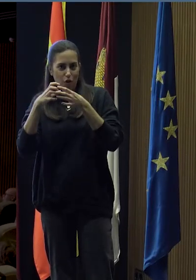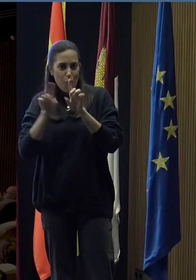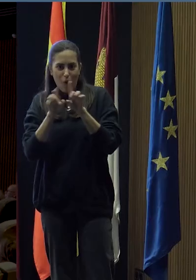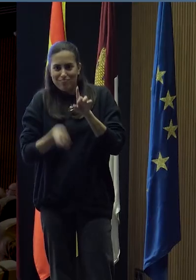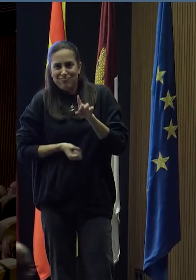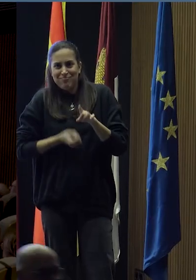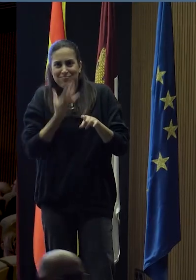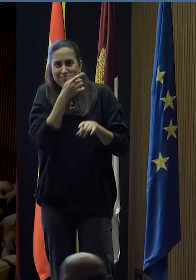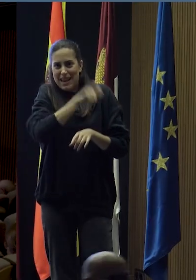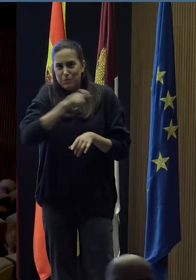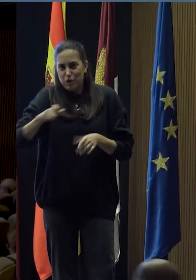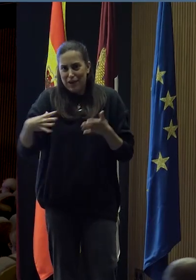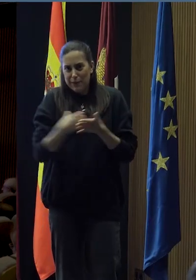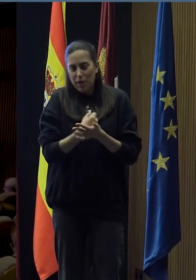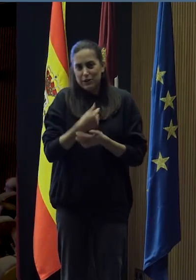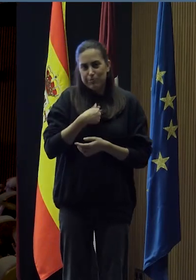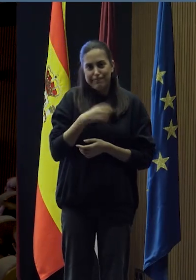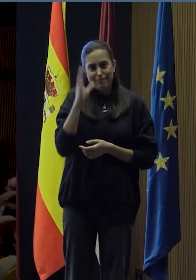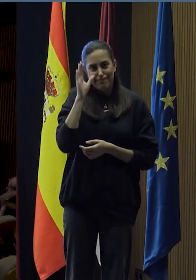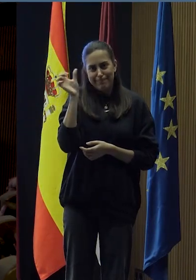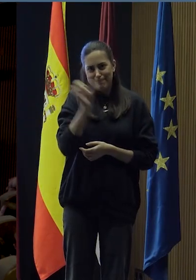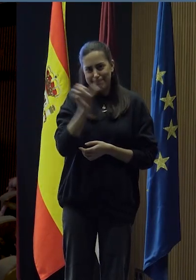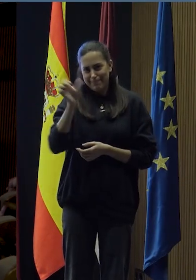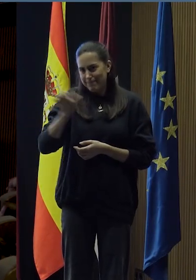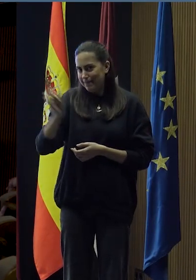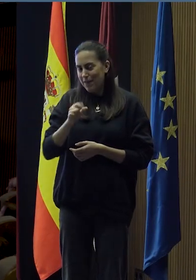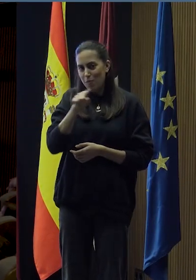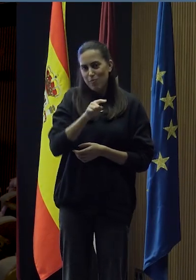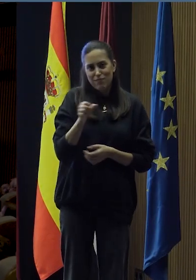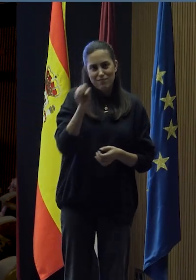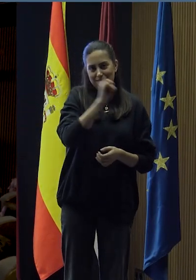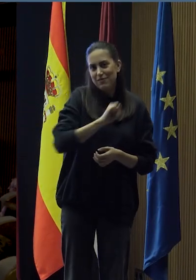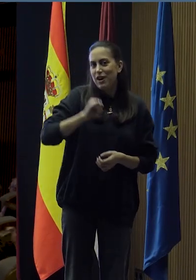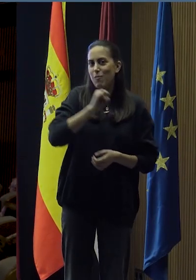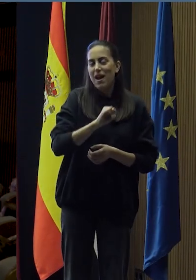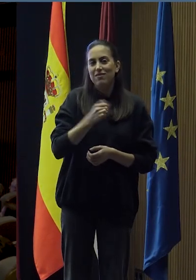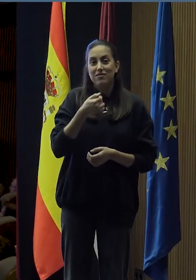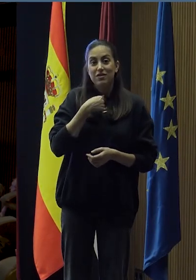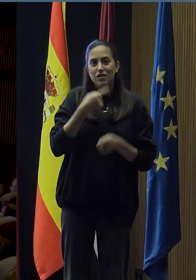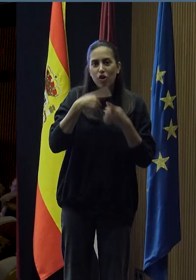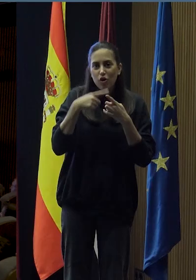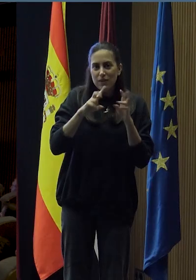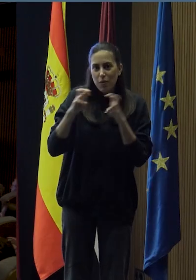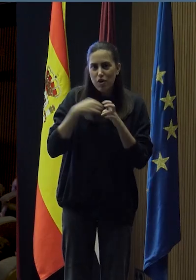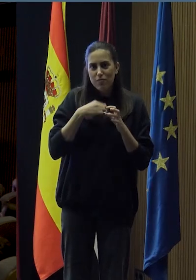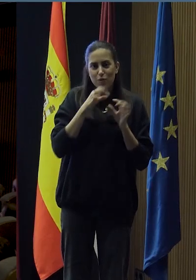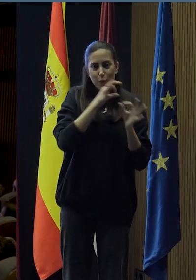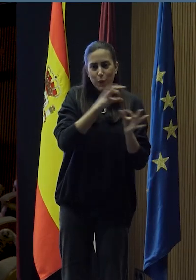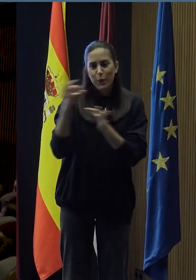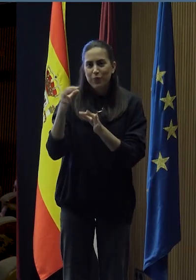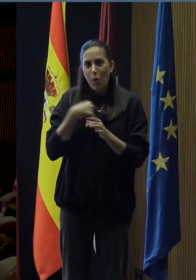del ser humano. Y la he escuchado en varias y, bueno, es increíble todo lo que nos aporta y a mí me sugiere cada vez hacer más